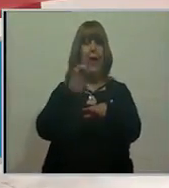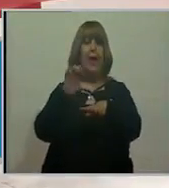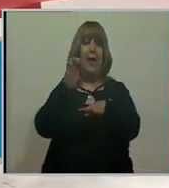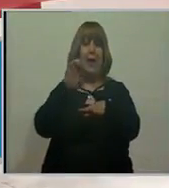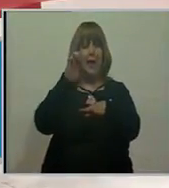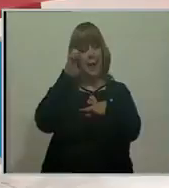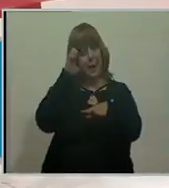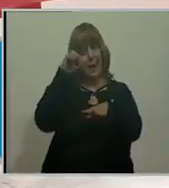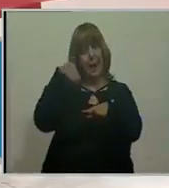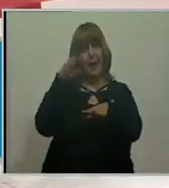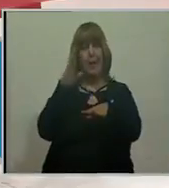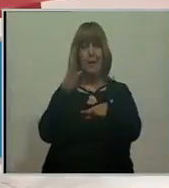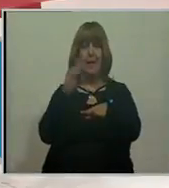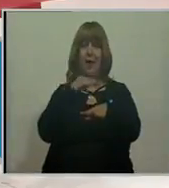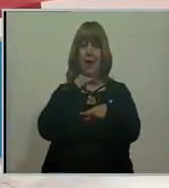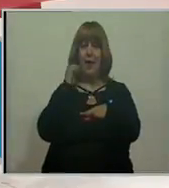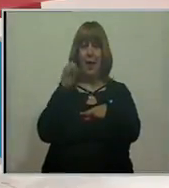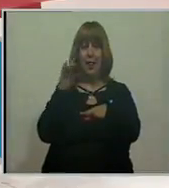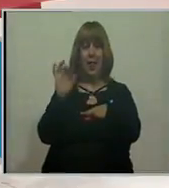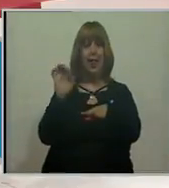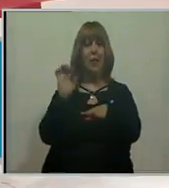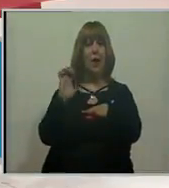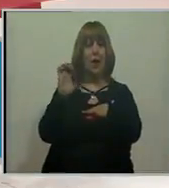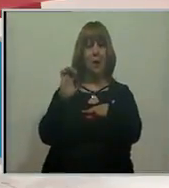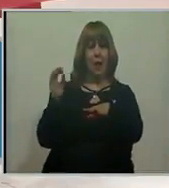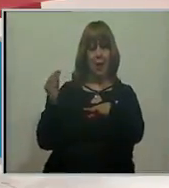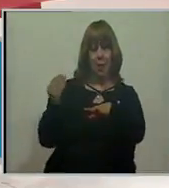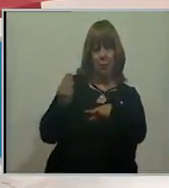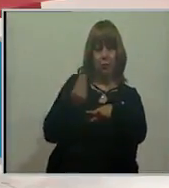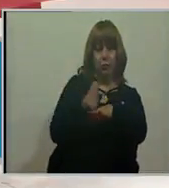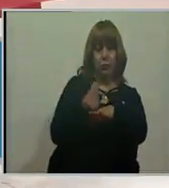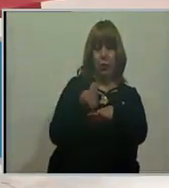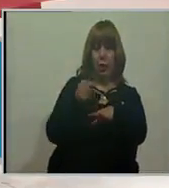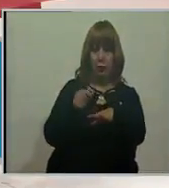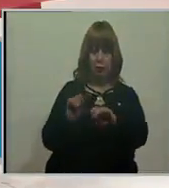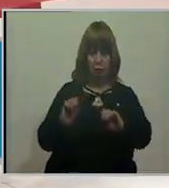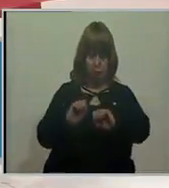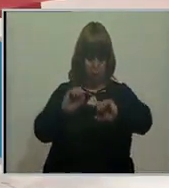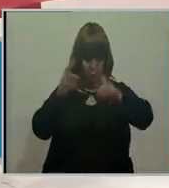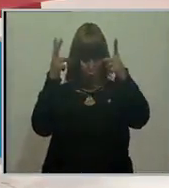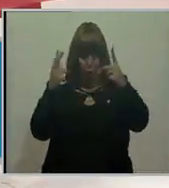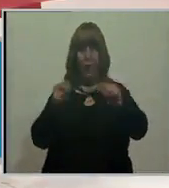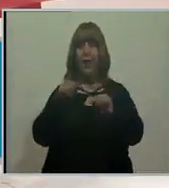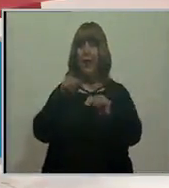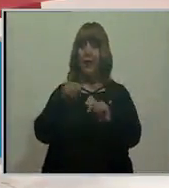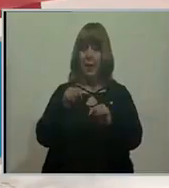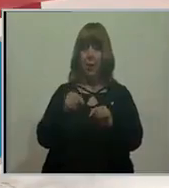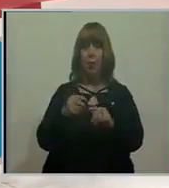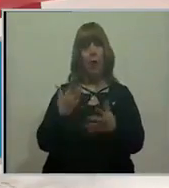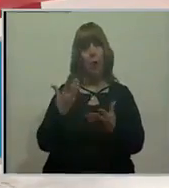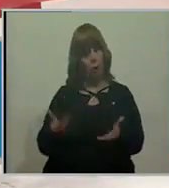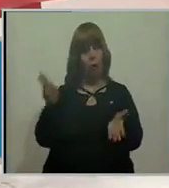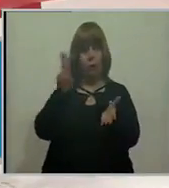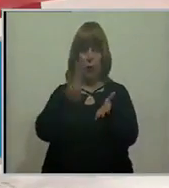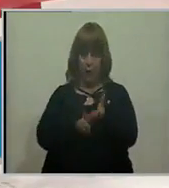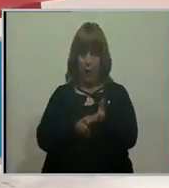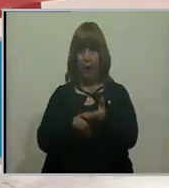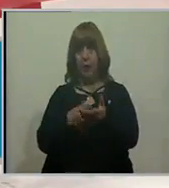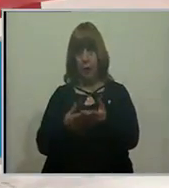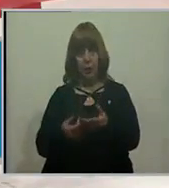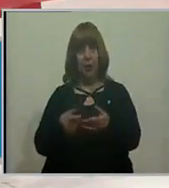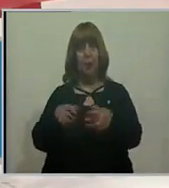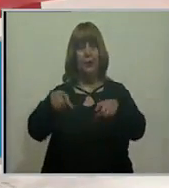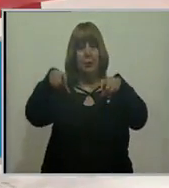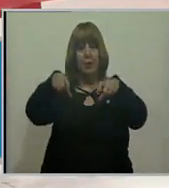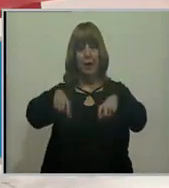reconociendo a Jerusalén como la capital de Israel. Y esto es lo que genera mucho malestar. Y después confirman este partido en esa ciudad, entienden que la provocación es aún mayor. Por